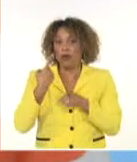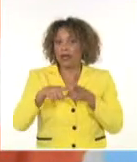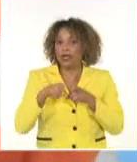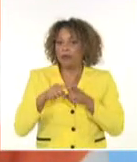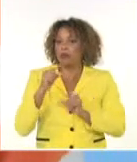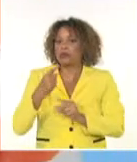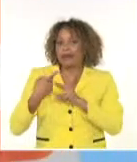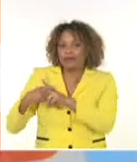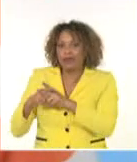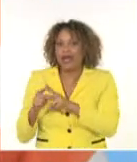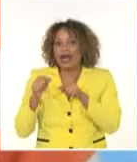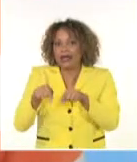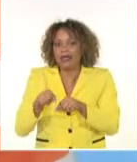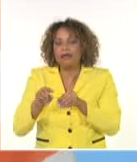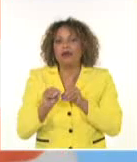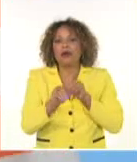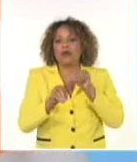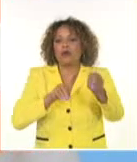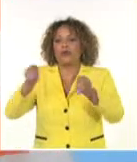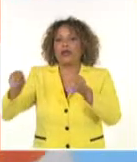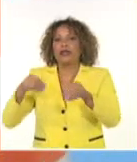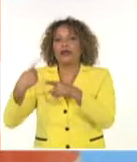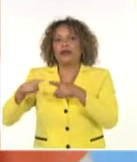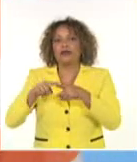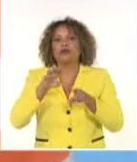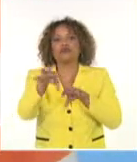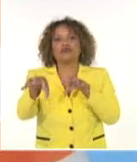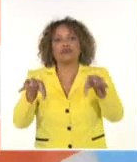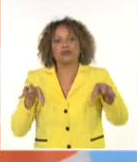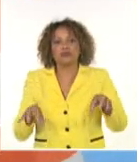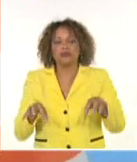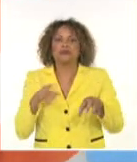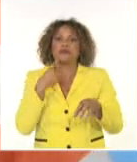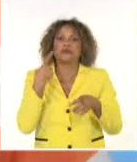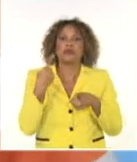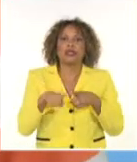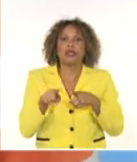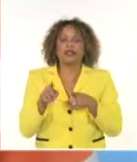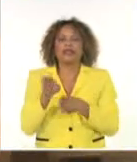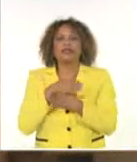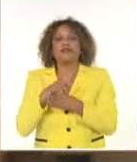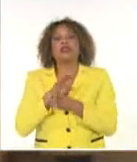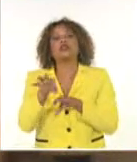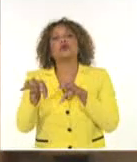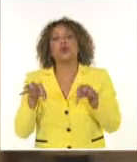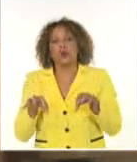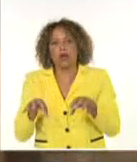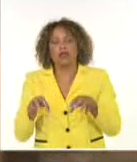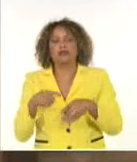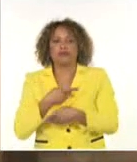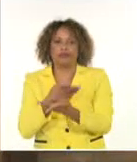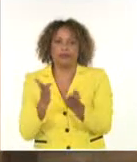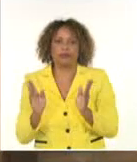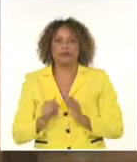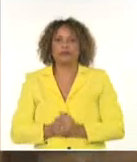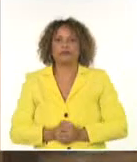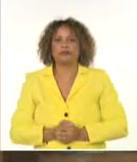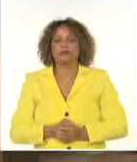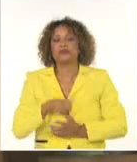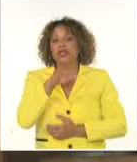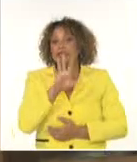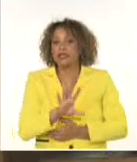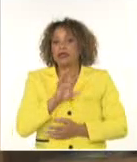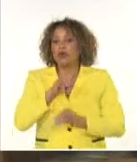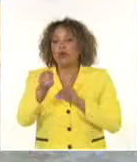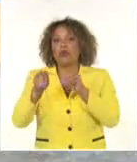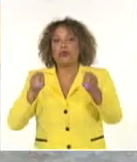aquí serán reubicados en otras instalaciones, puede ser en Piedadeca, puede ser en Cayó, que mejoraremos también la entrega a la ciudad. De ellas, 5 serán